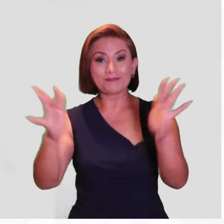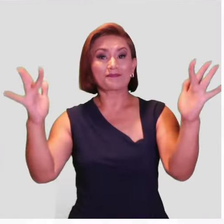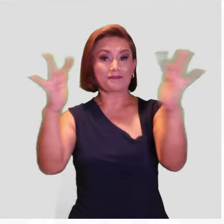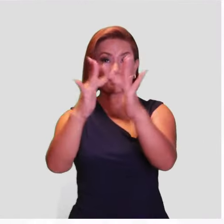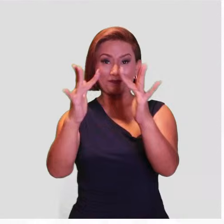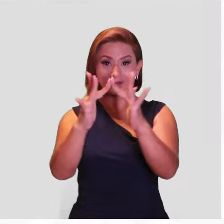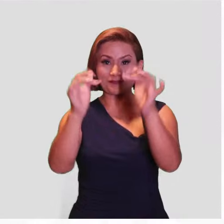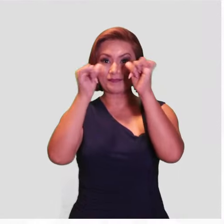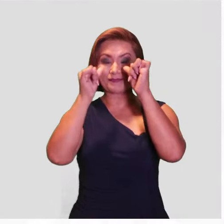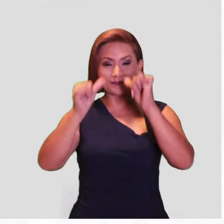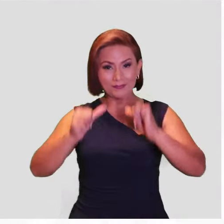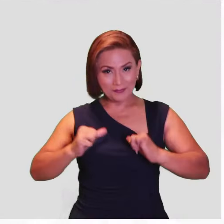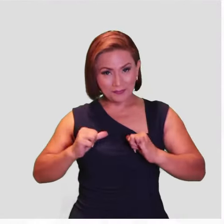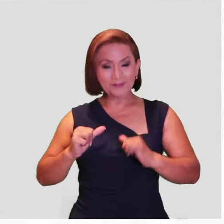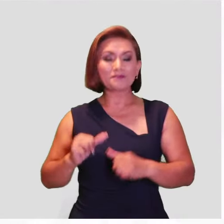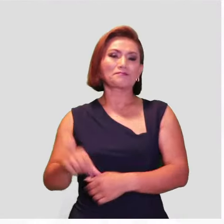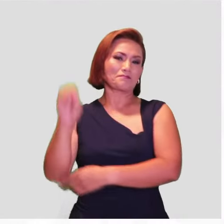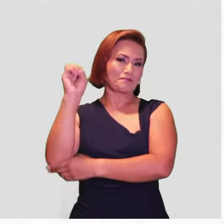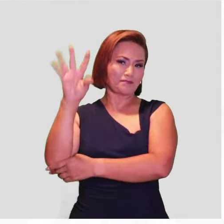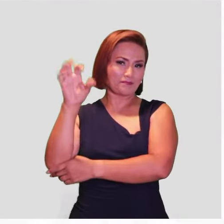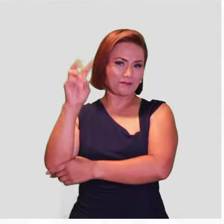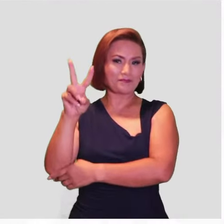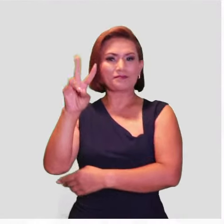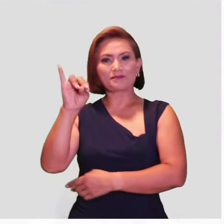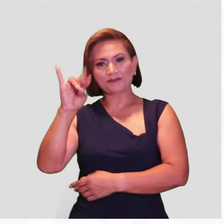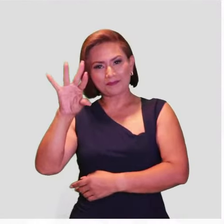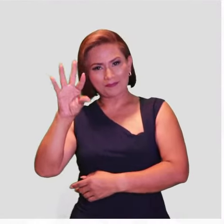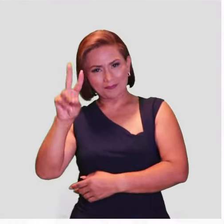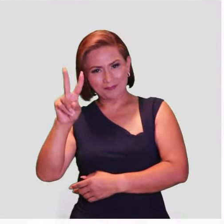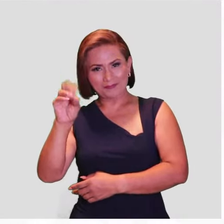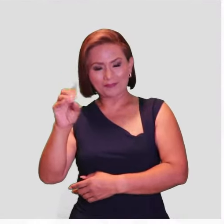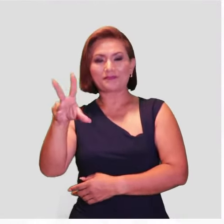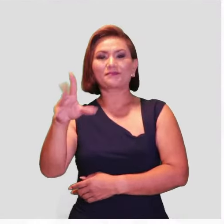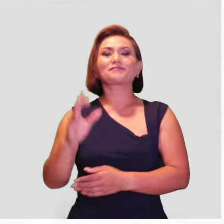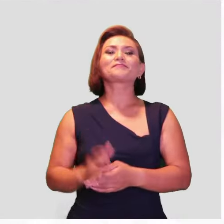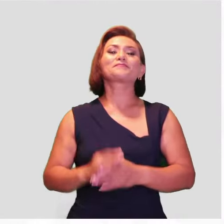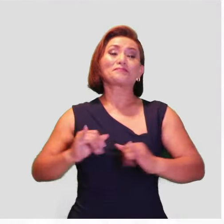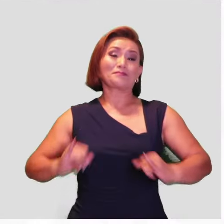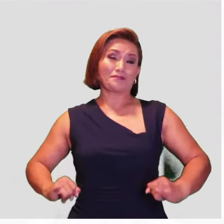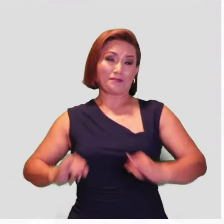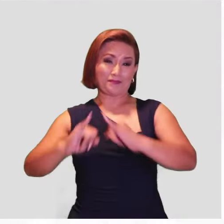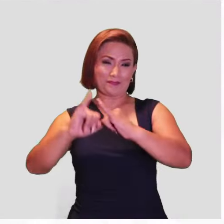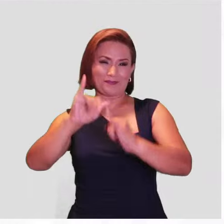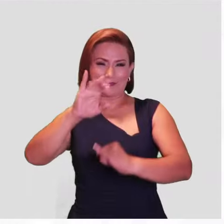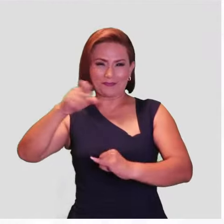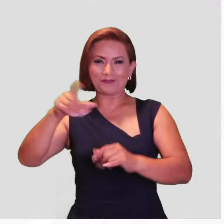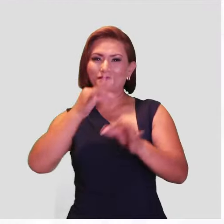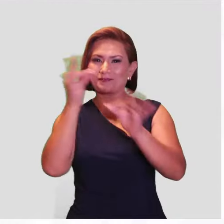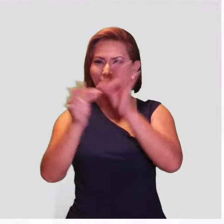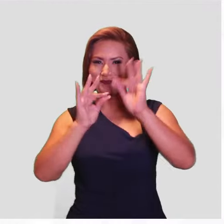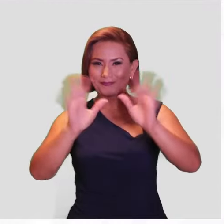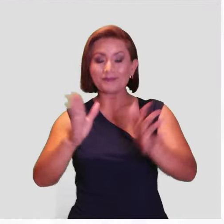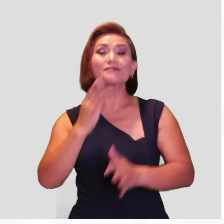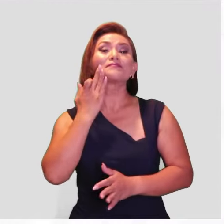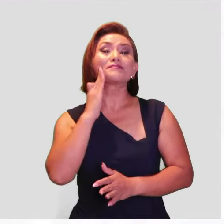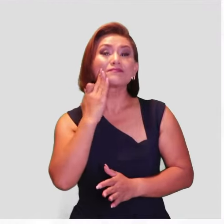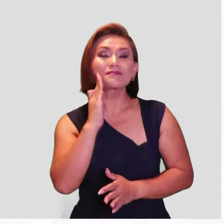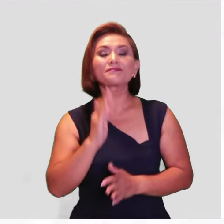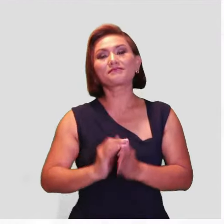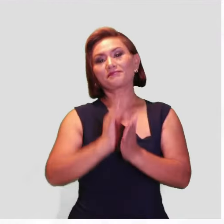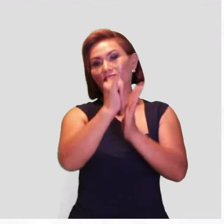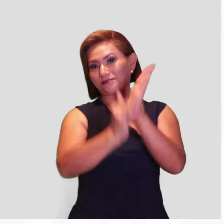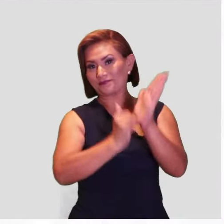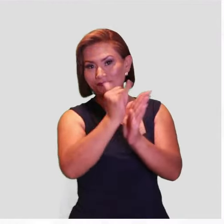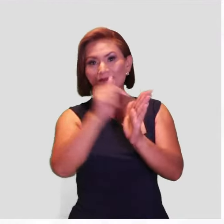esta transmisión a través de las redes sociales del Instituto Electoral del Estado de Querétaro, Facebook y YouTube. Estamos transmitiendo en vivo desde